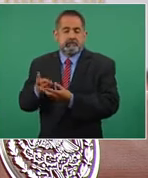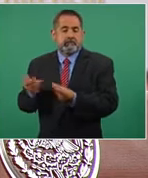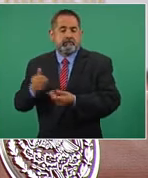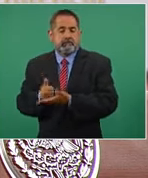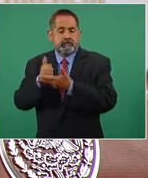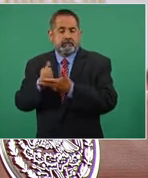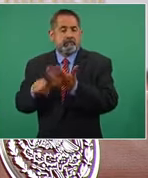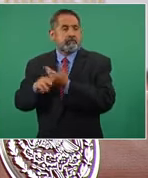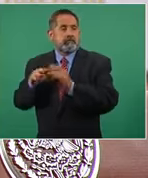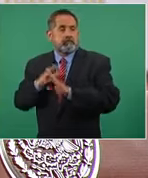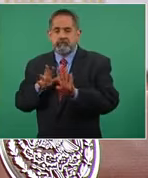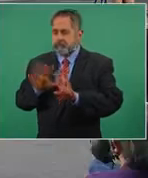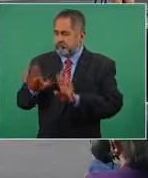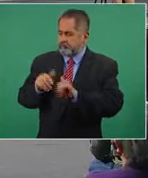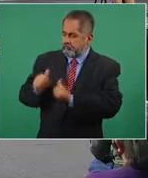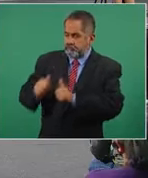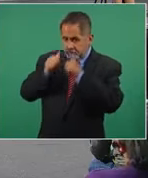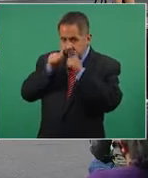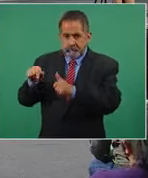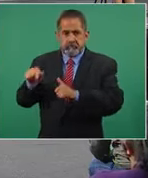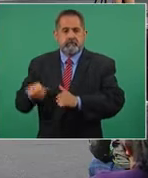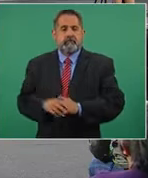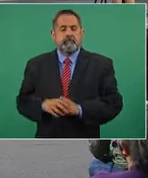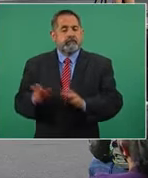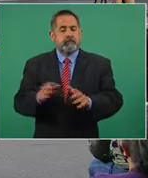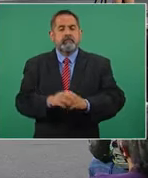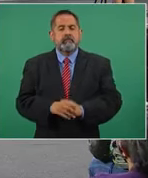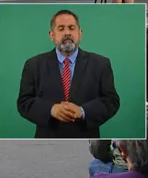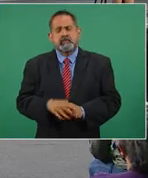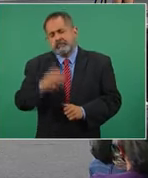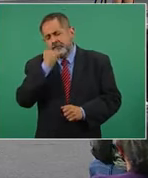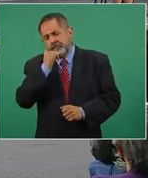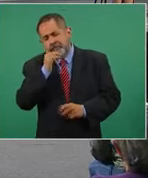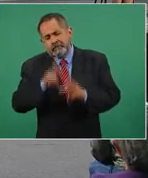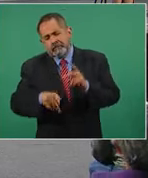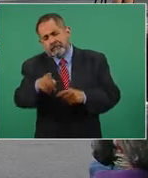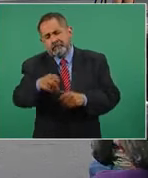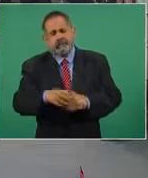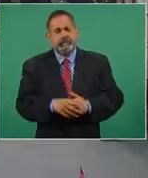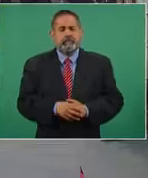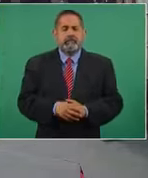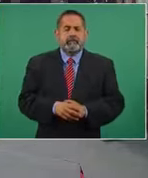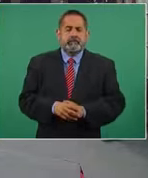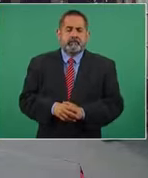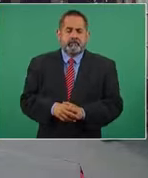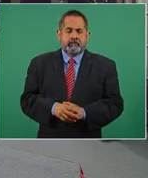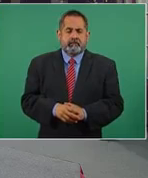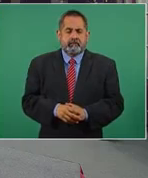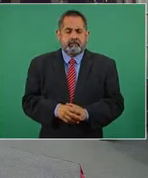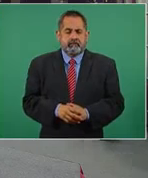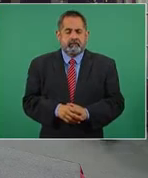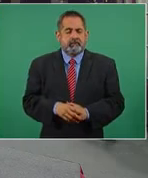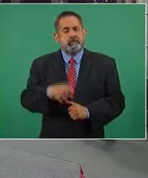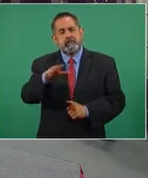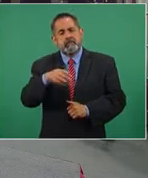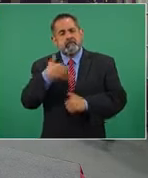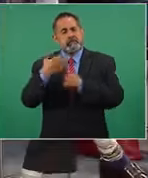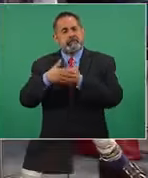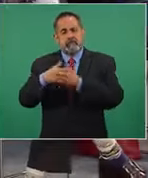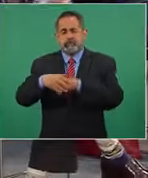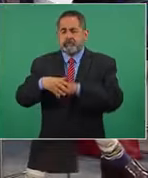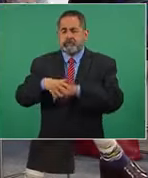a los migrantes. Bueno, ¿qué decías? De la administración que va a tener las ganancias que se